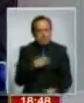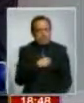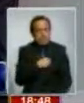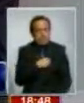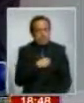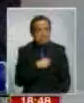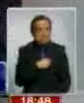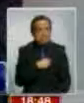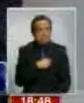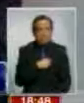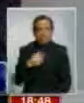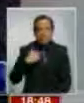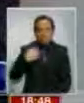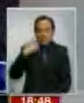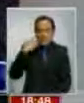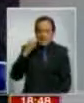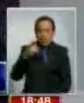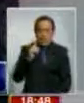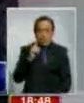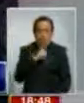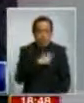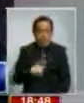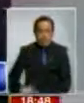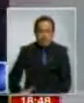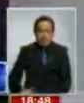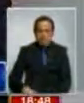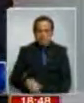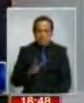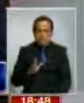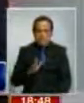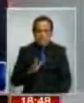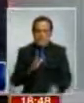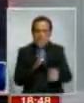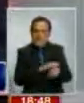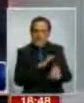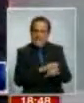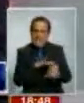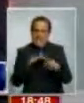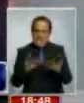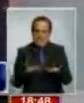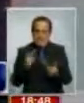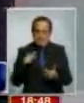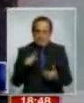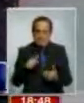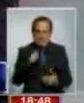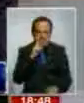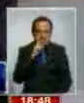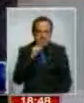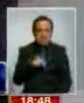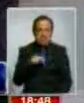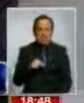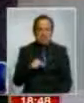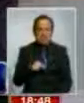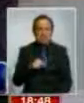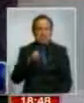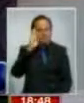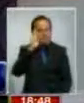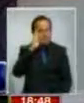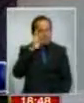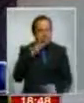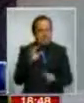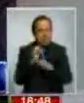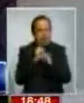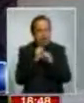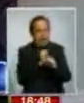porque creo que incluso un gobierno sensato de izquierda, como espero que sea el que tenemos, le habría convenido tener una oposición